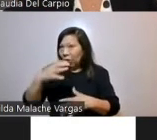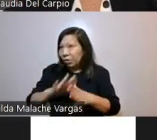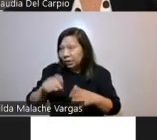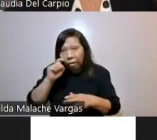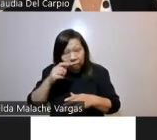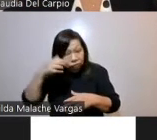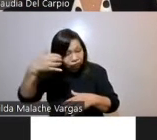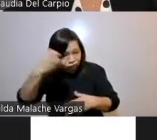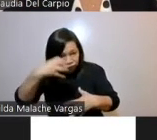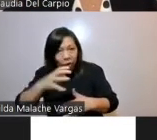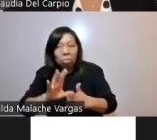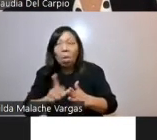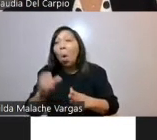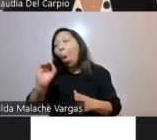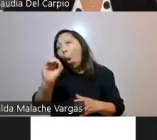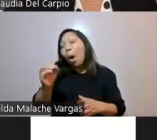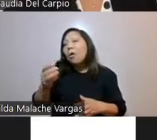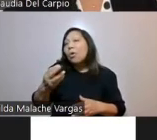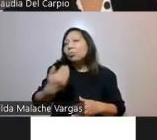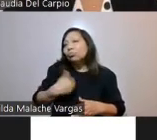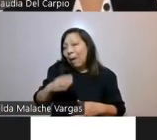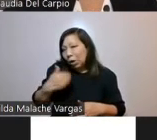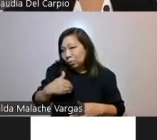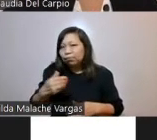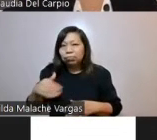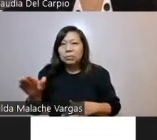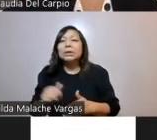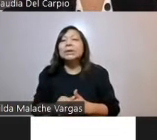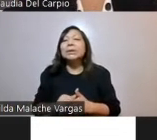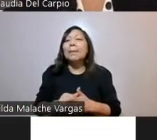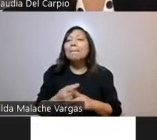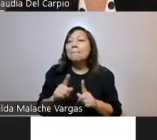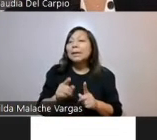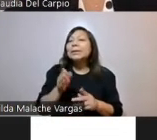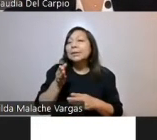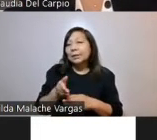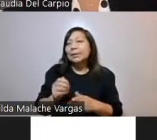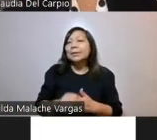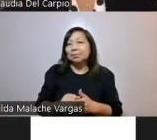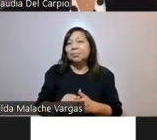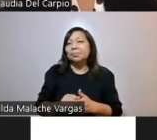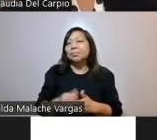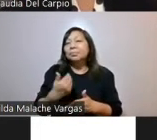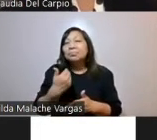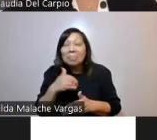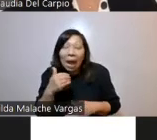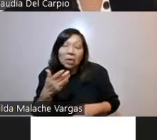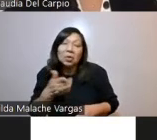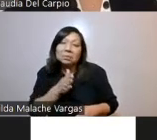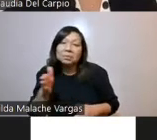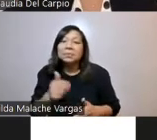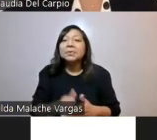húmeda en cama, que da flojera a veces, pero es importante al menos levantarte al baño y orinar. Evitar las toallitas húmedas,